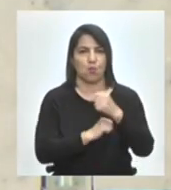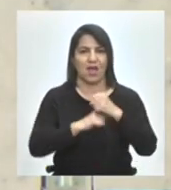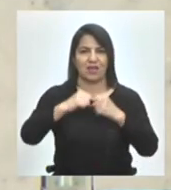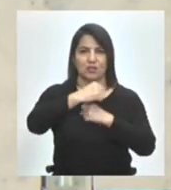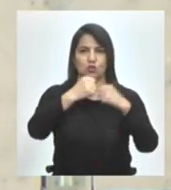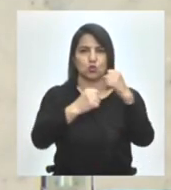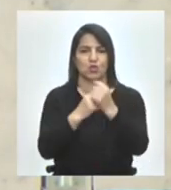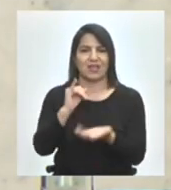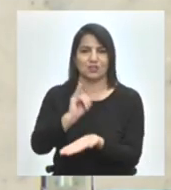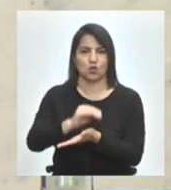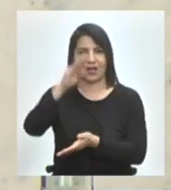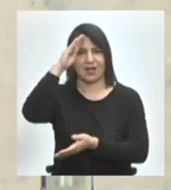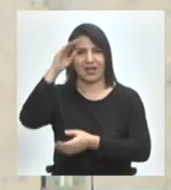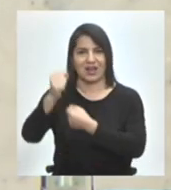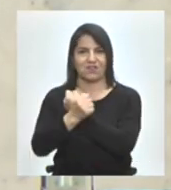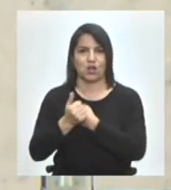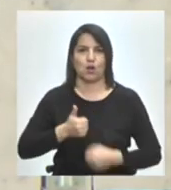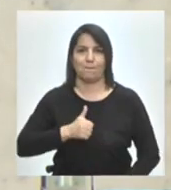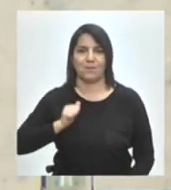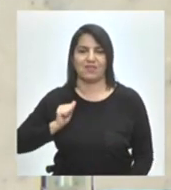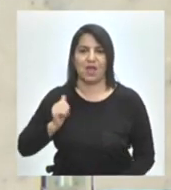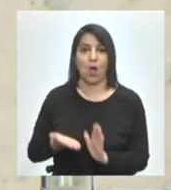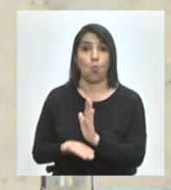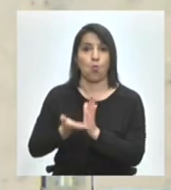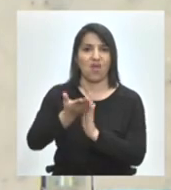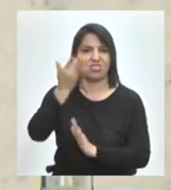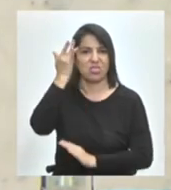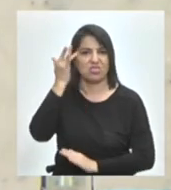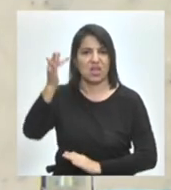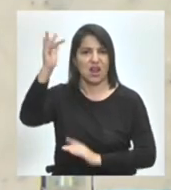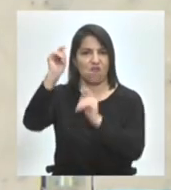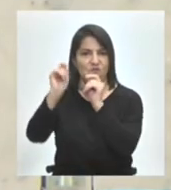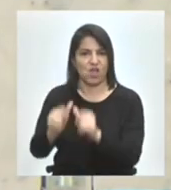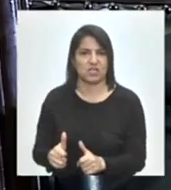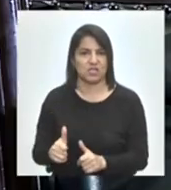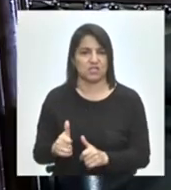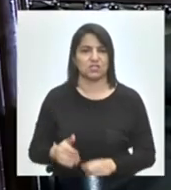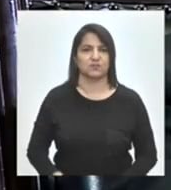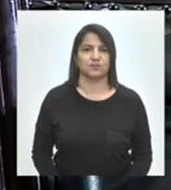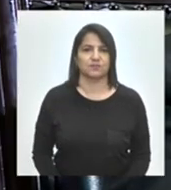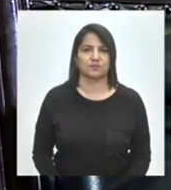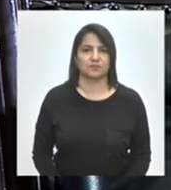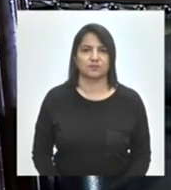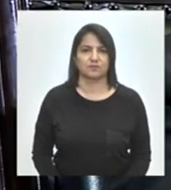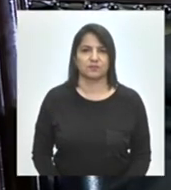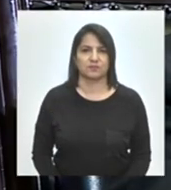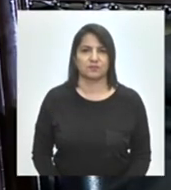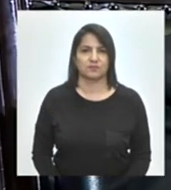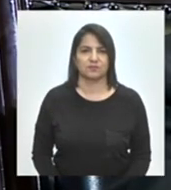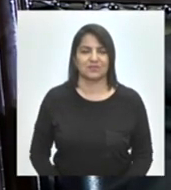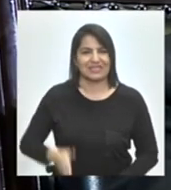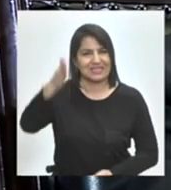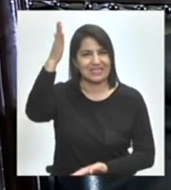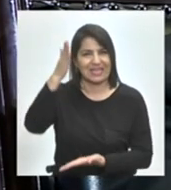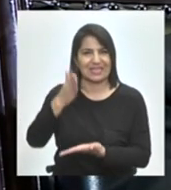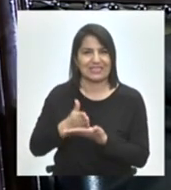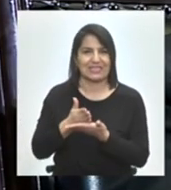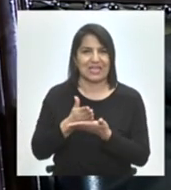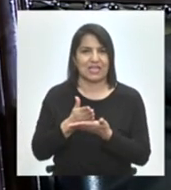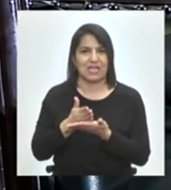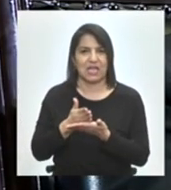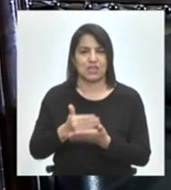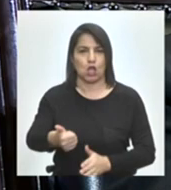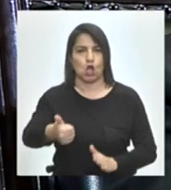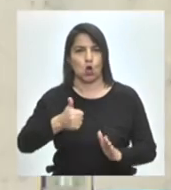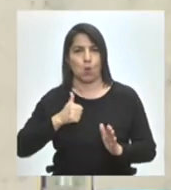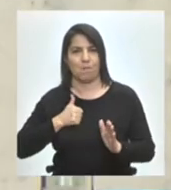a Carabineros y la PDI, que aumente la inteligencia y eficiencia policial, con un irrestricto apego a los